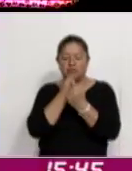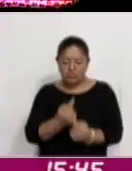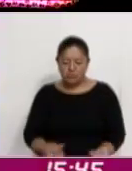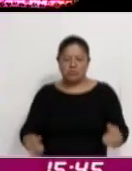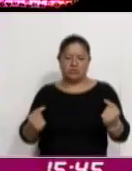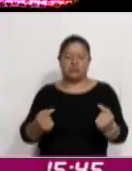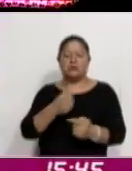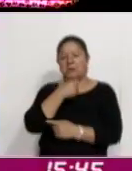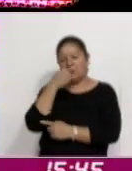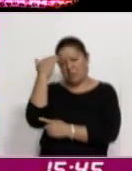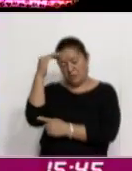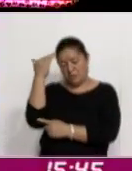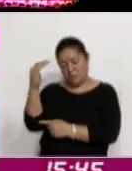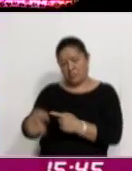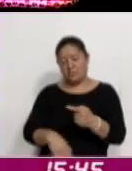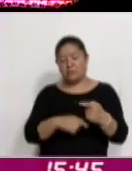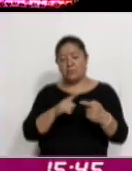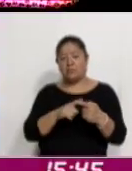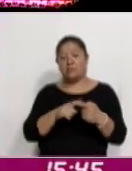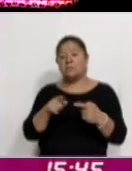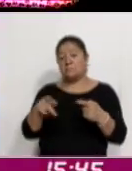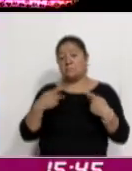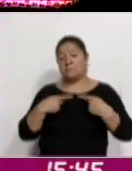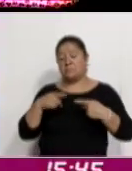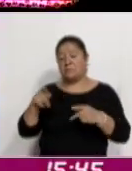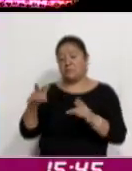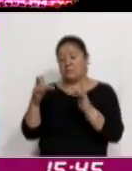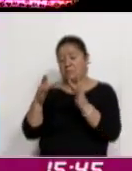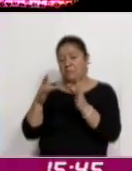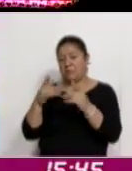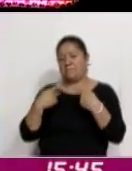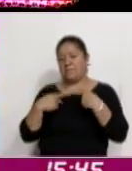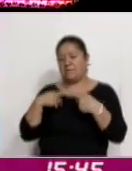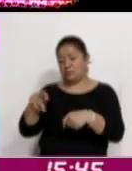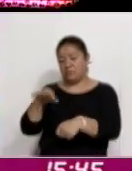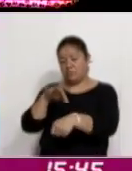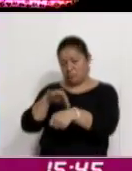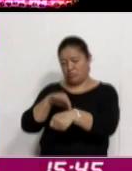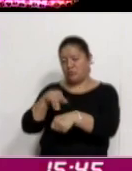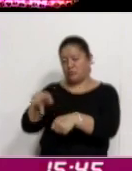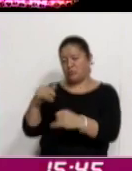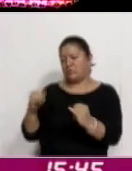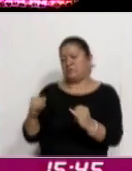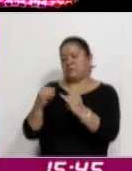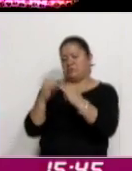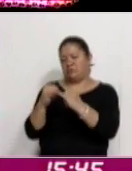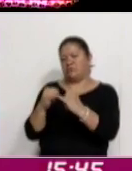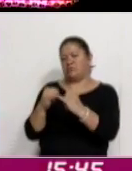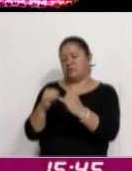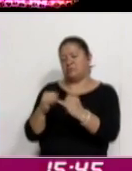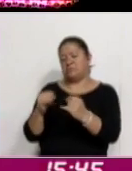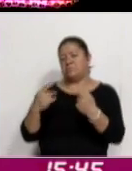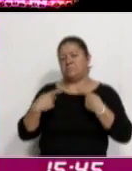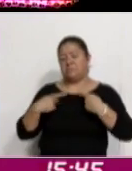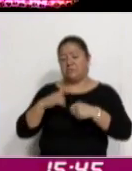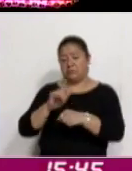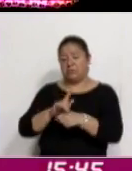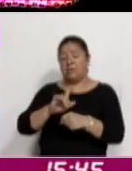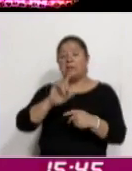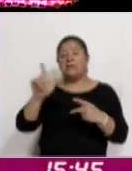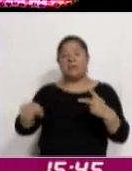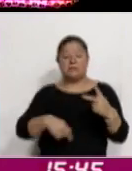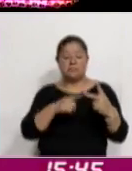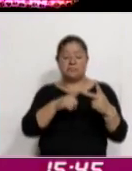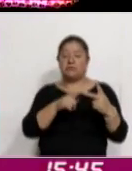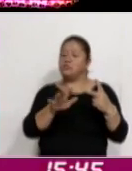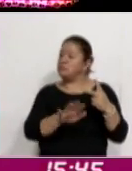los mayores, quienes tienen contacto con muchas personas, médicos, entre otro personal, docentes, y de ahí ya